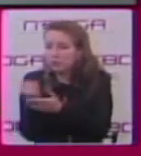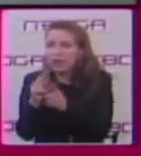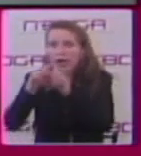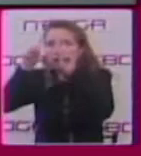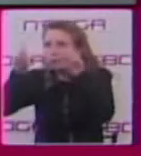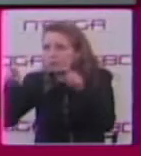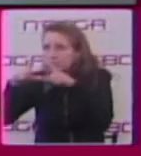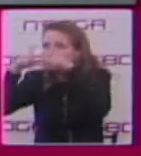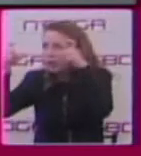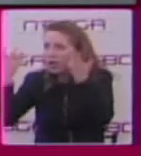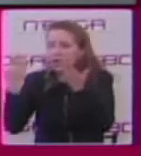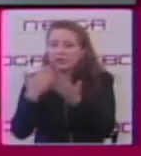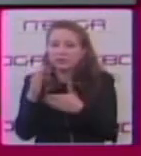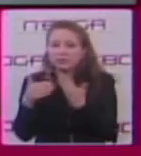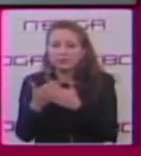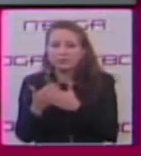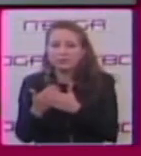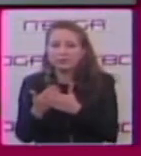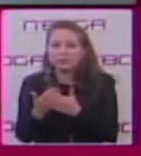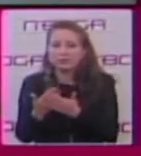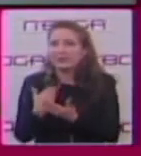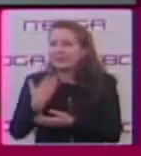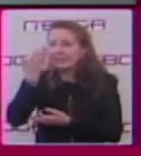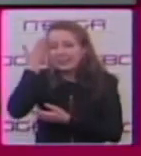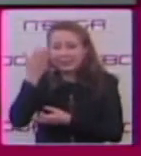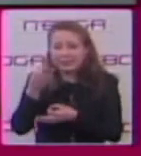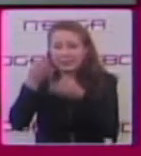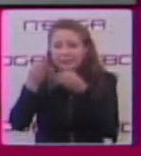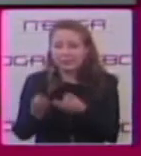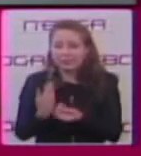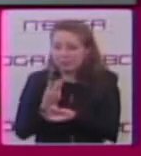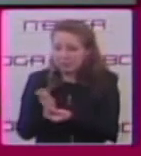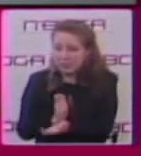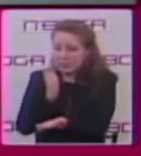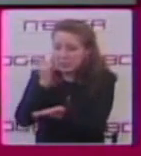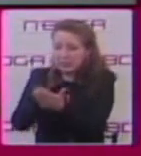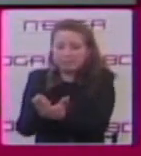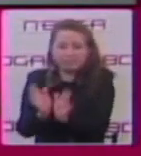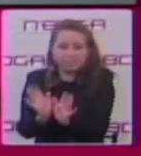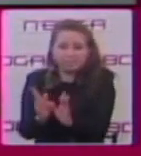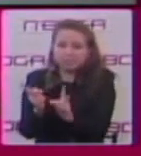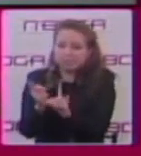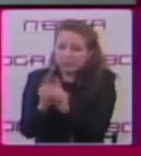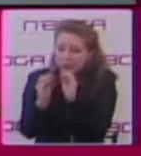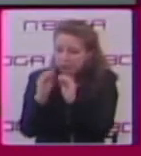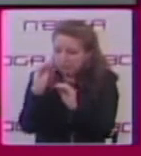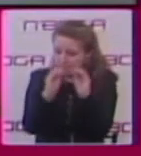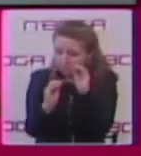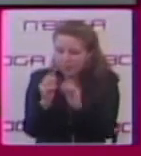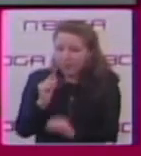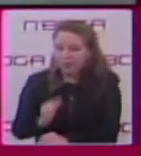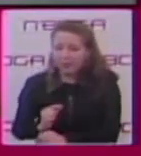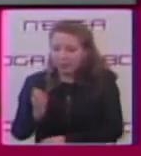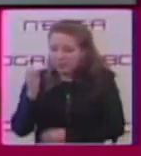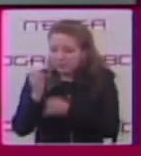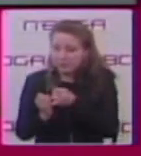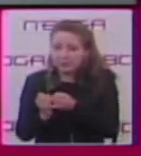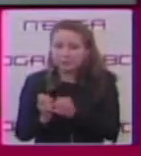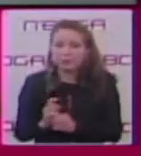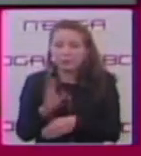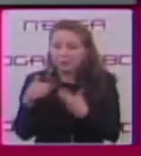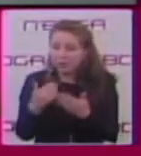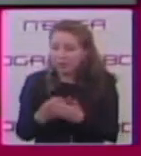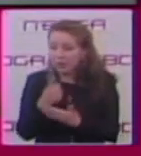rotulado. Todavía no quisiera hablar de un valor exacto de inversión porque estamos puliendo esos detalles, pero con todos